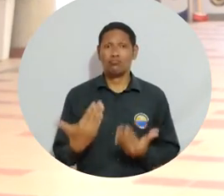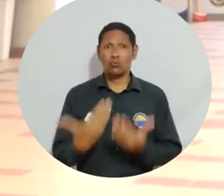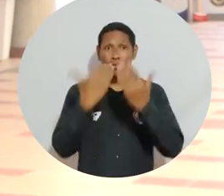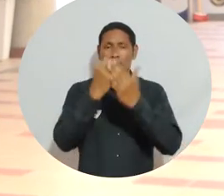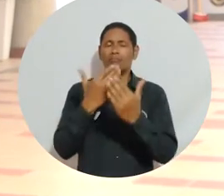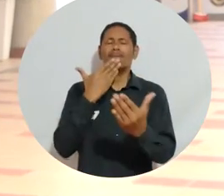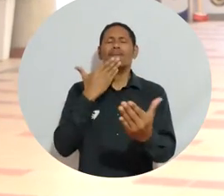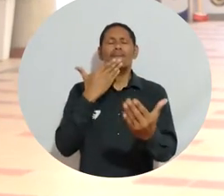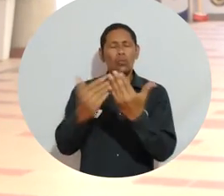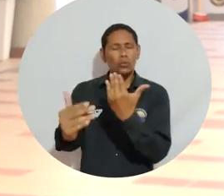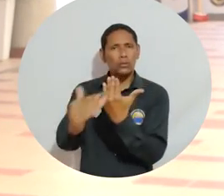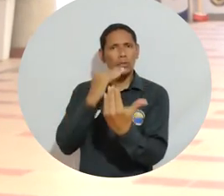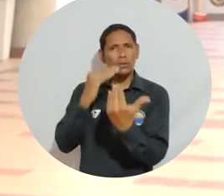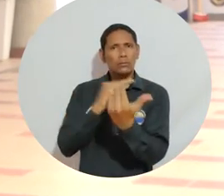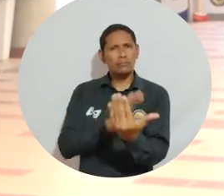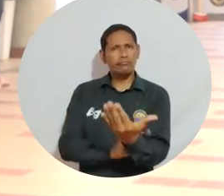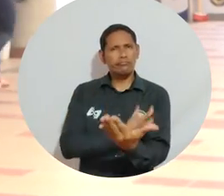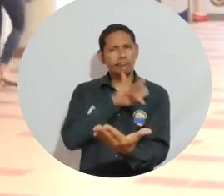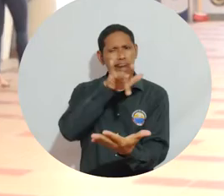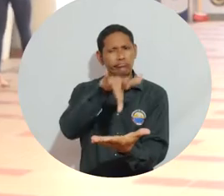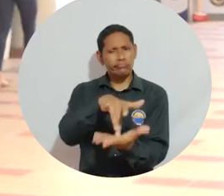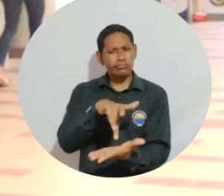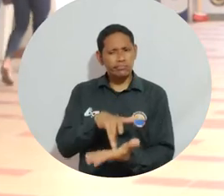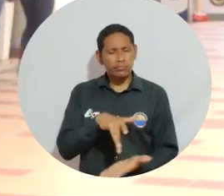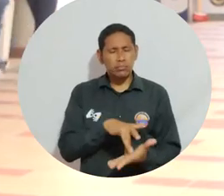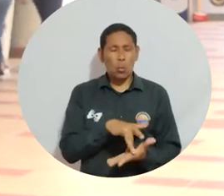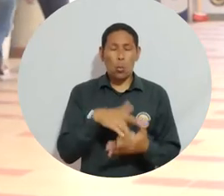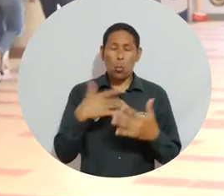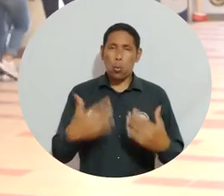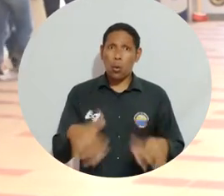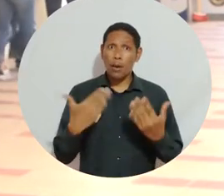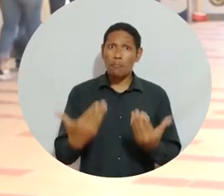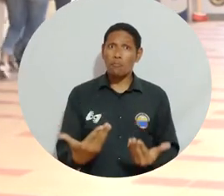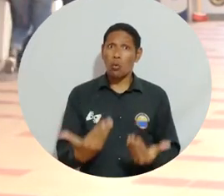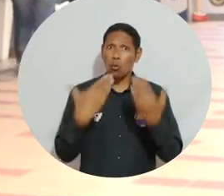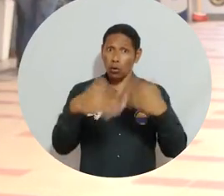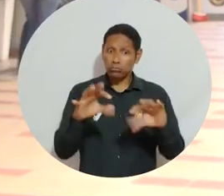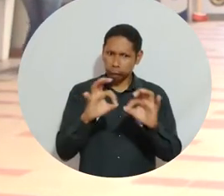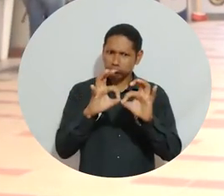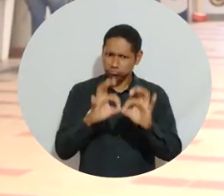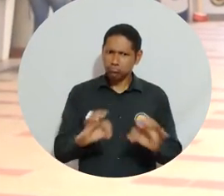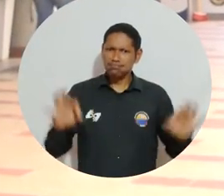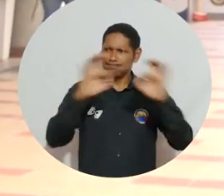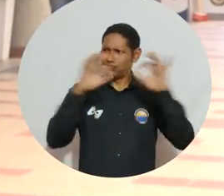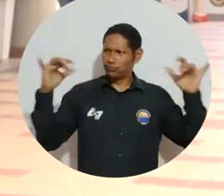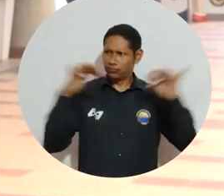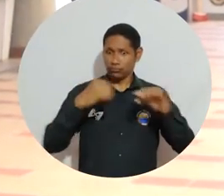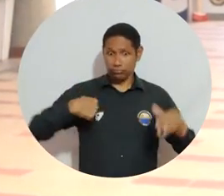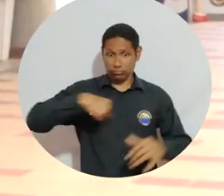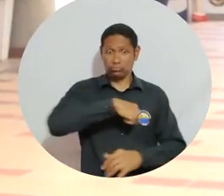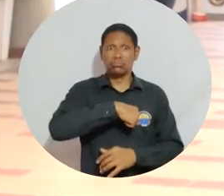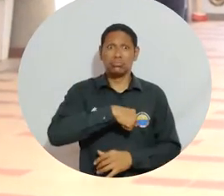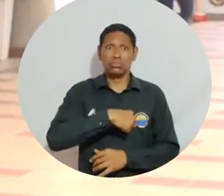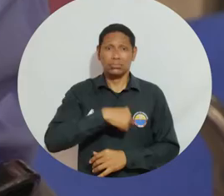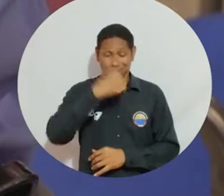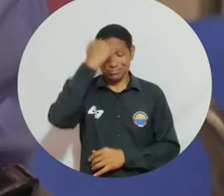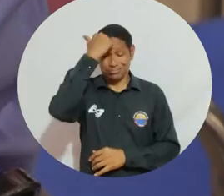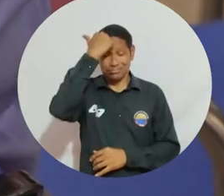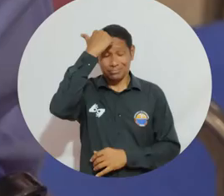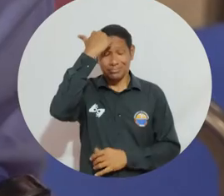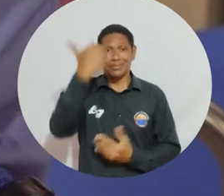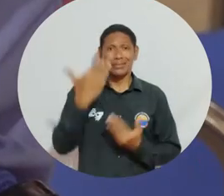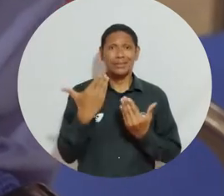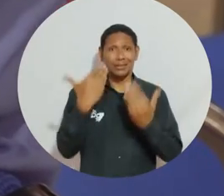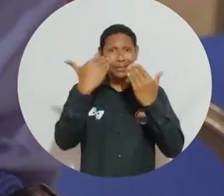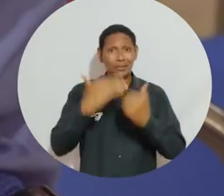agradecerle la invitación que nos hicieron para participar de este evento tan importante para nosotros los